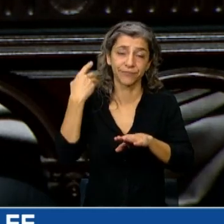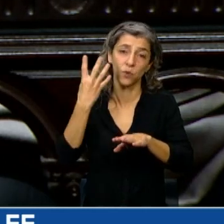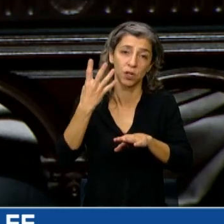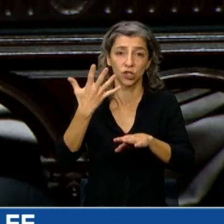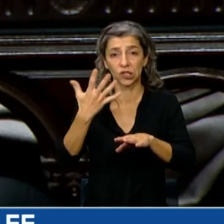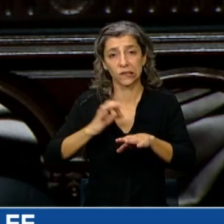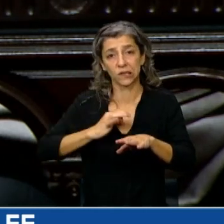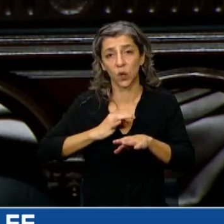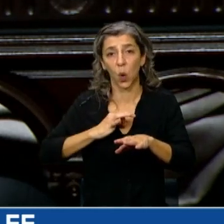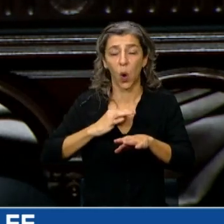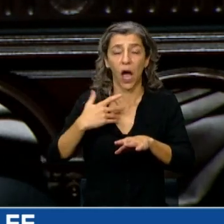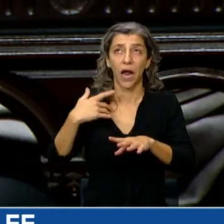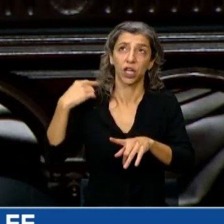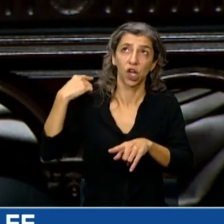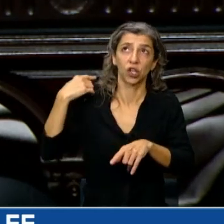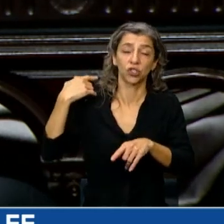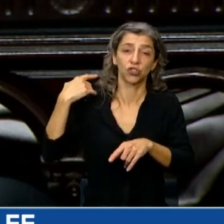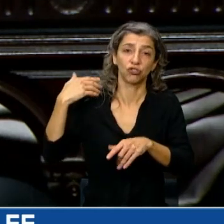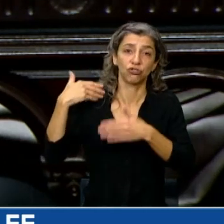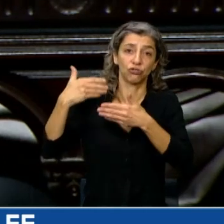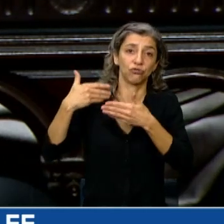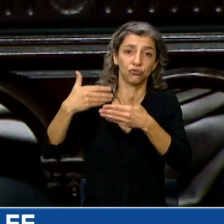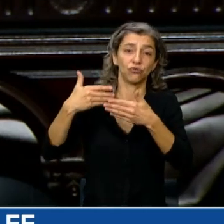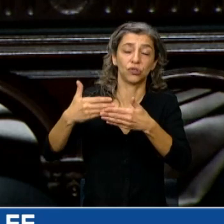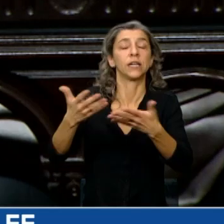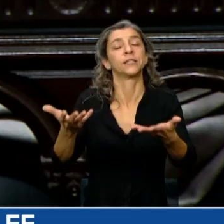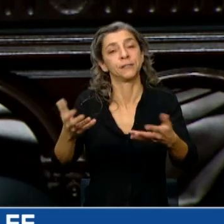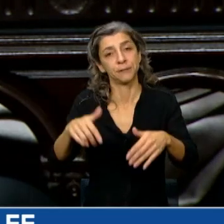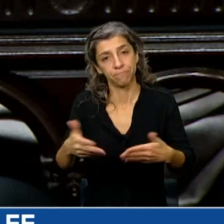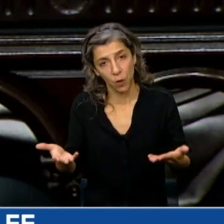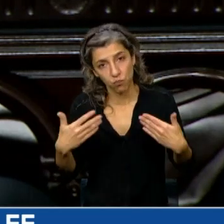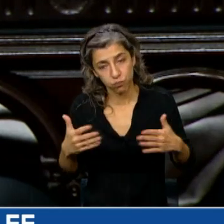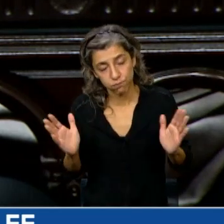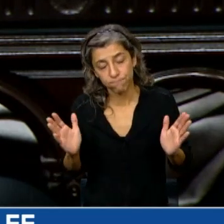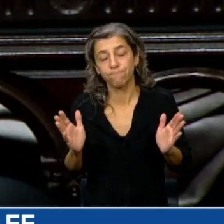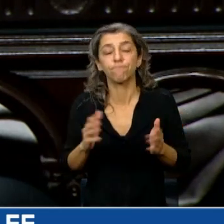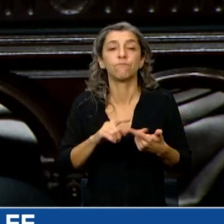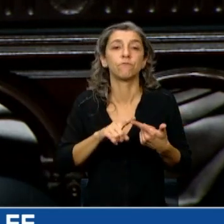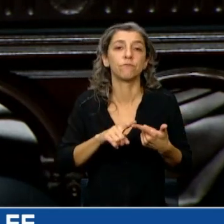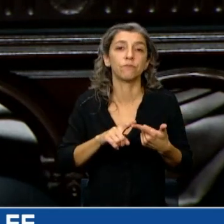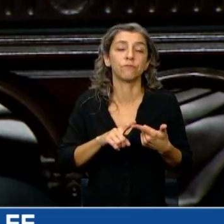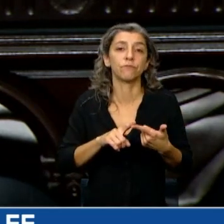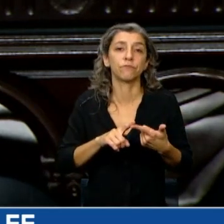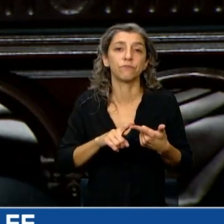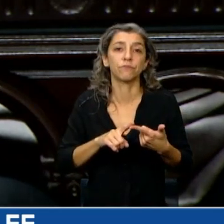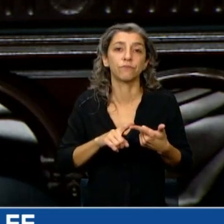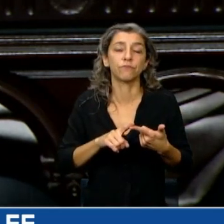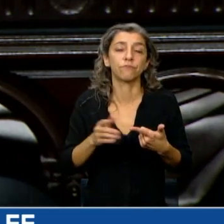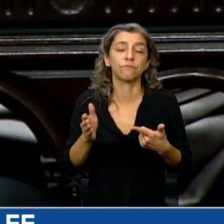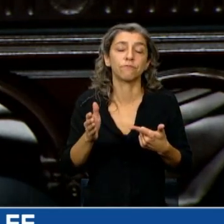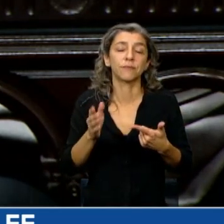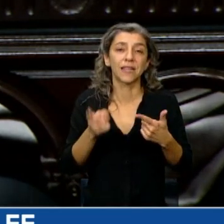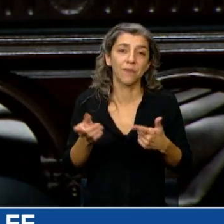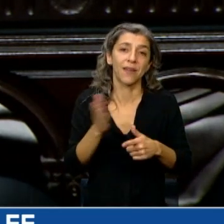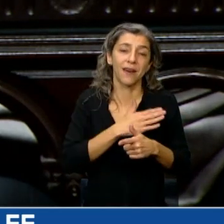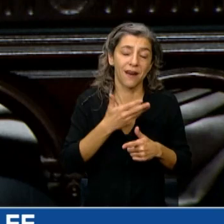4/5 años que estaba dando vuelta y que lo podamos tratar. Cuando hablamos de promoción a los